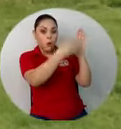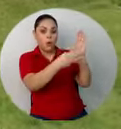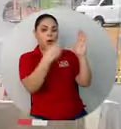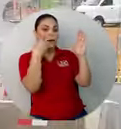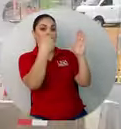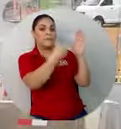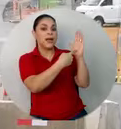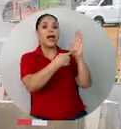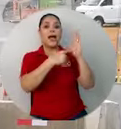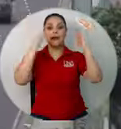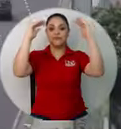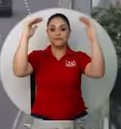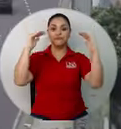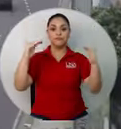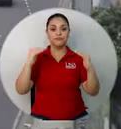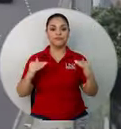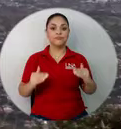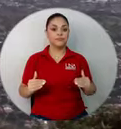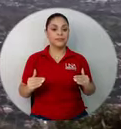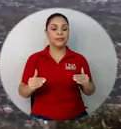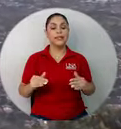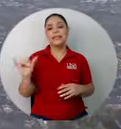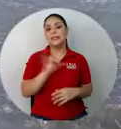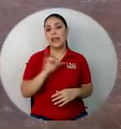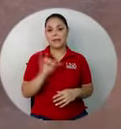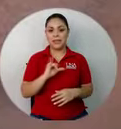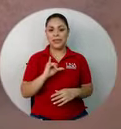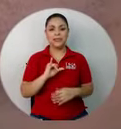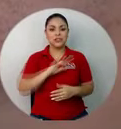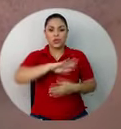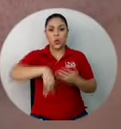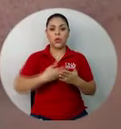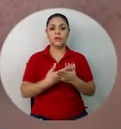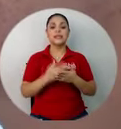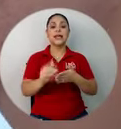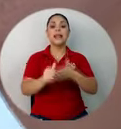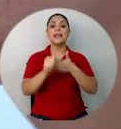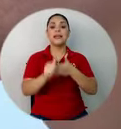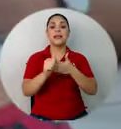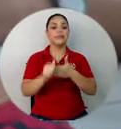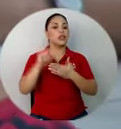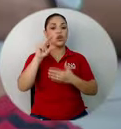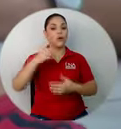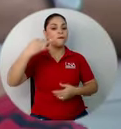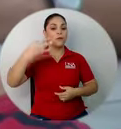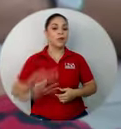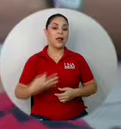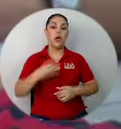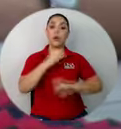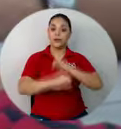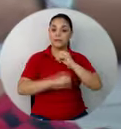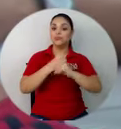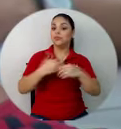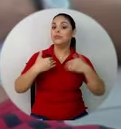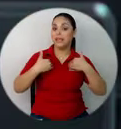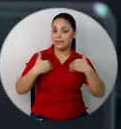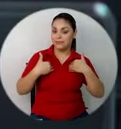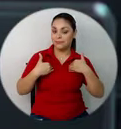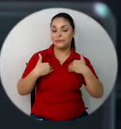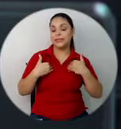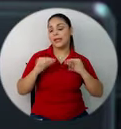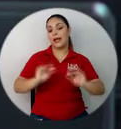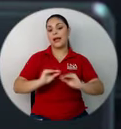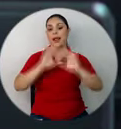así lo establece, como también todos aquellos líderes informales que la organización tiene y que